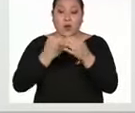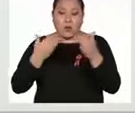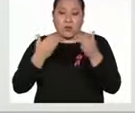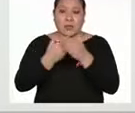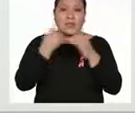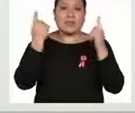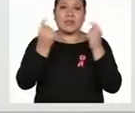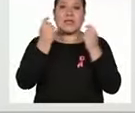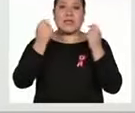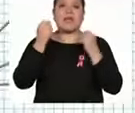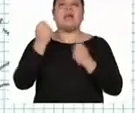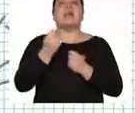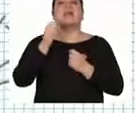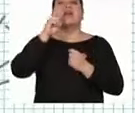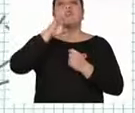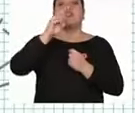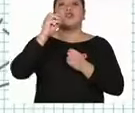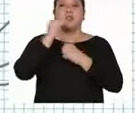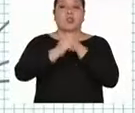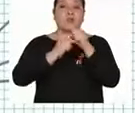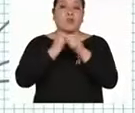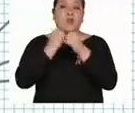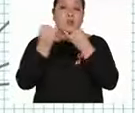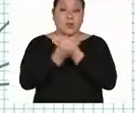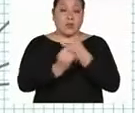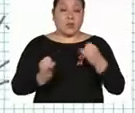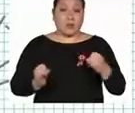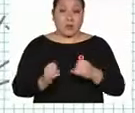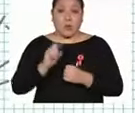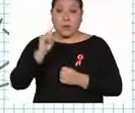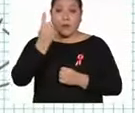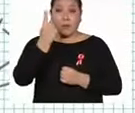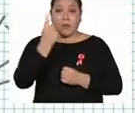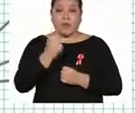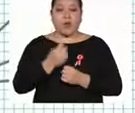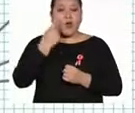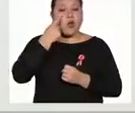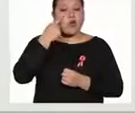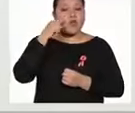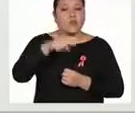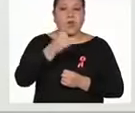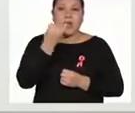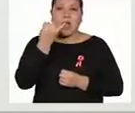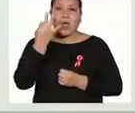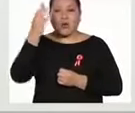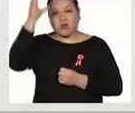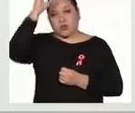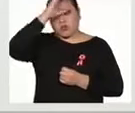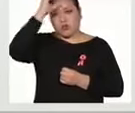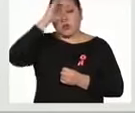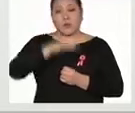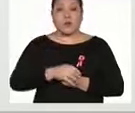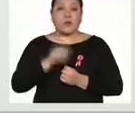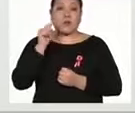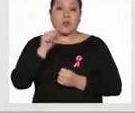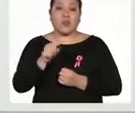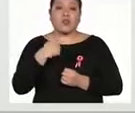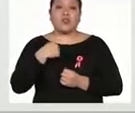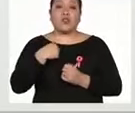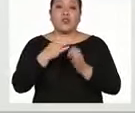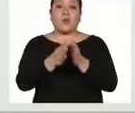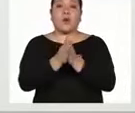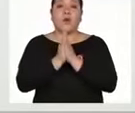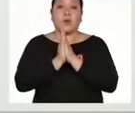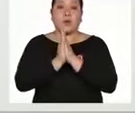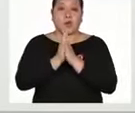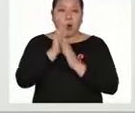bicentenario de nuestra independencia. El primer paso será familiarizarnos con algunos conceptos y para eso te voy a pedir